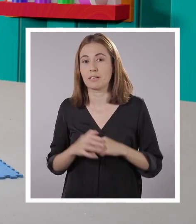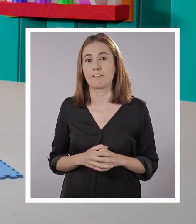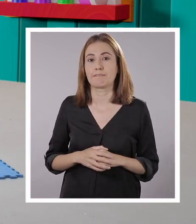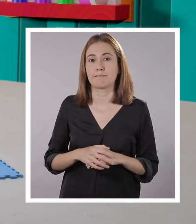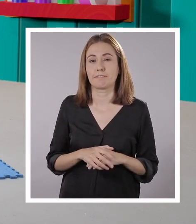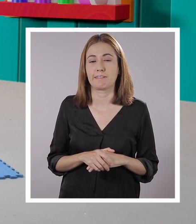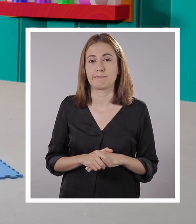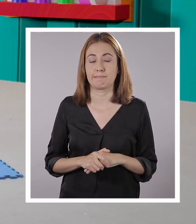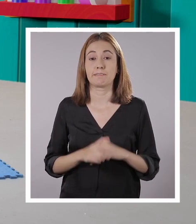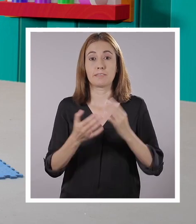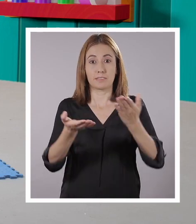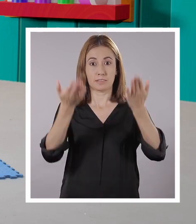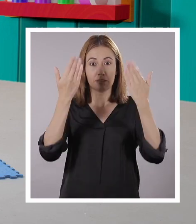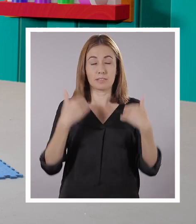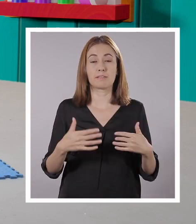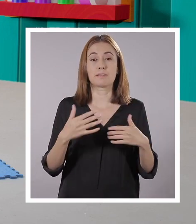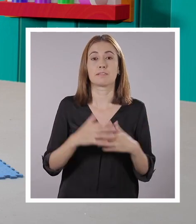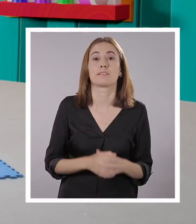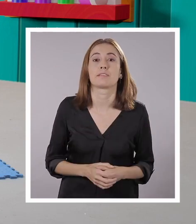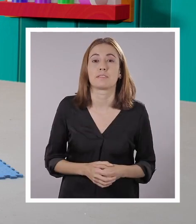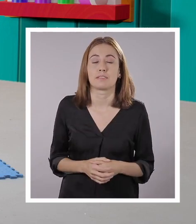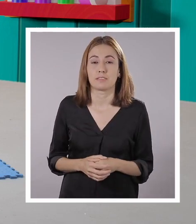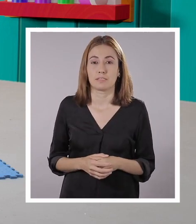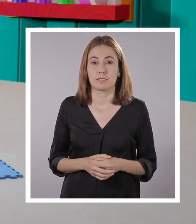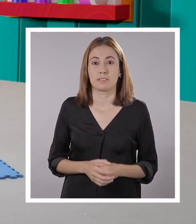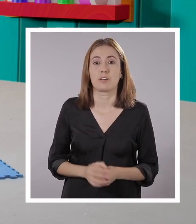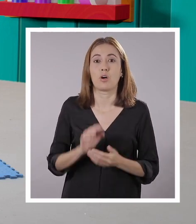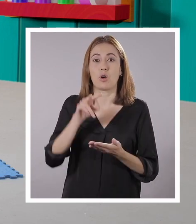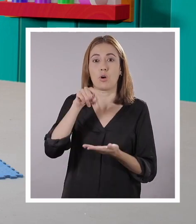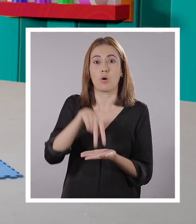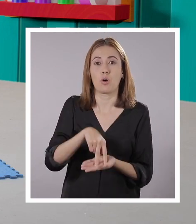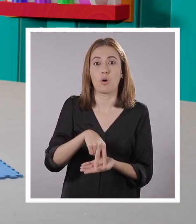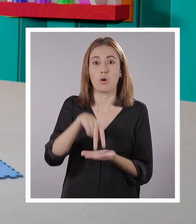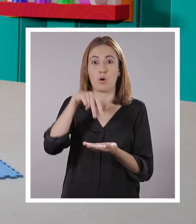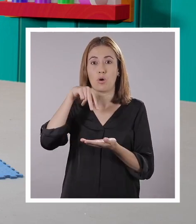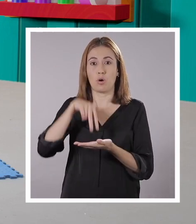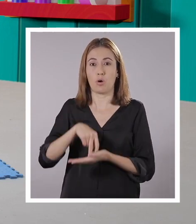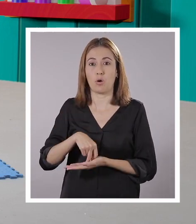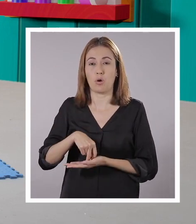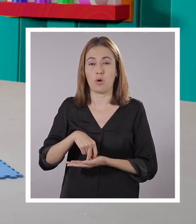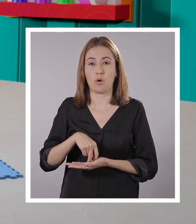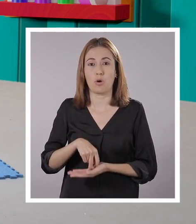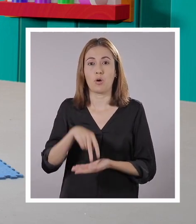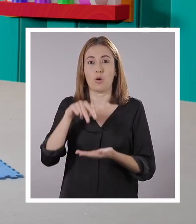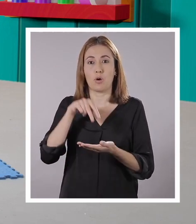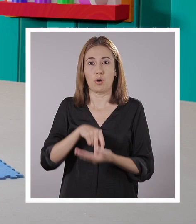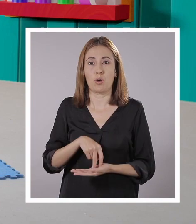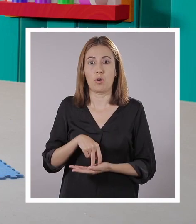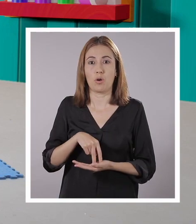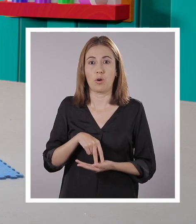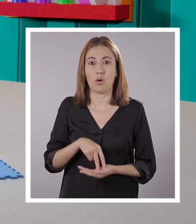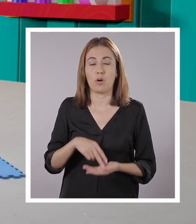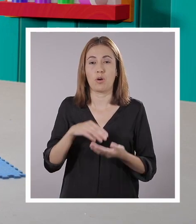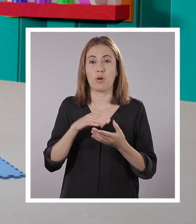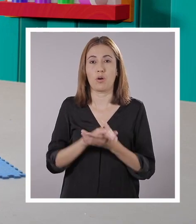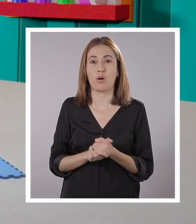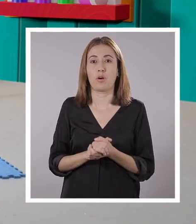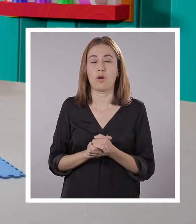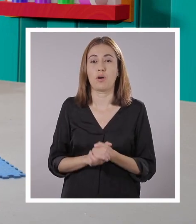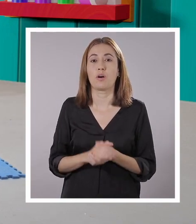vamos a ver si Anto lo logra. ¿Qué dicen, chicos y chicas? ¿Listos? En sus marcas, ¿listos? ¡Vamos!